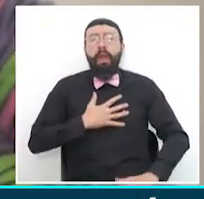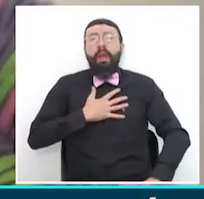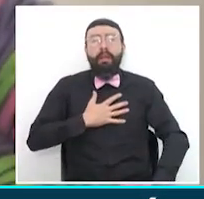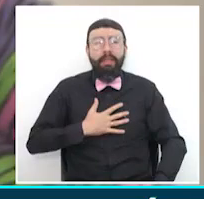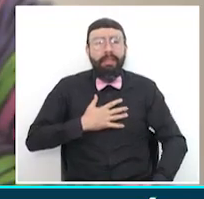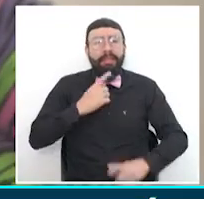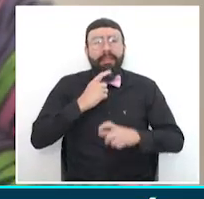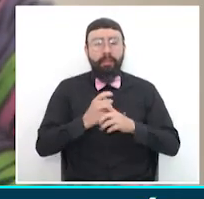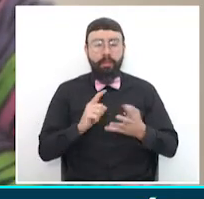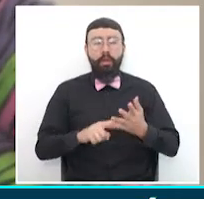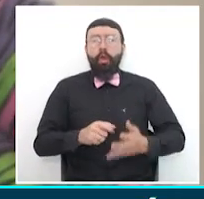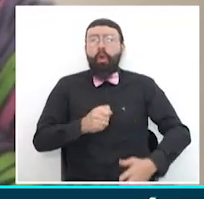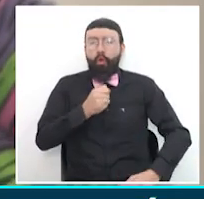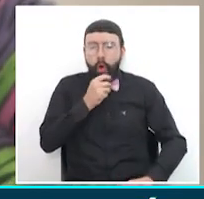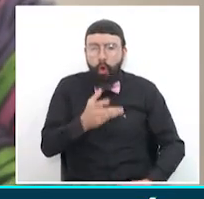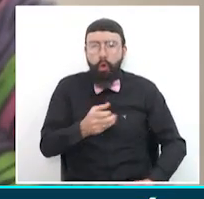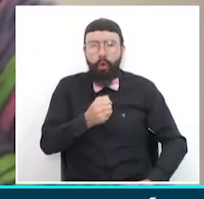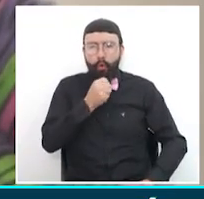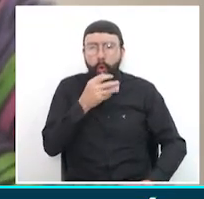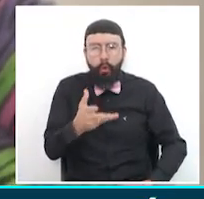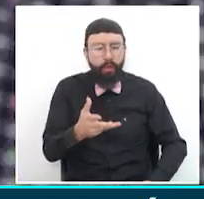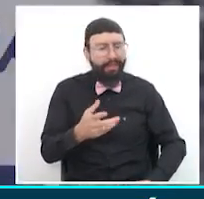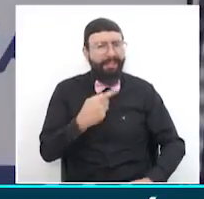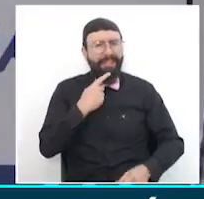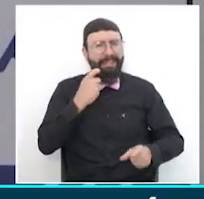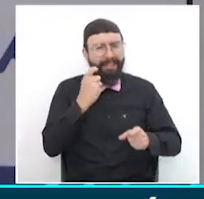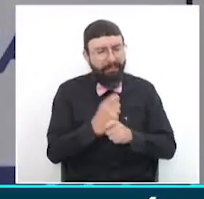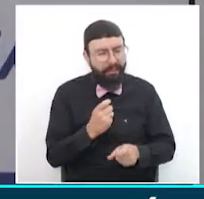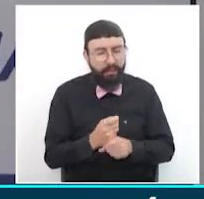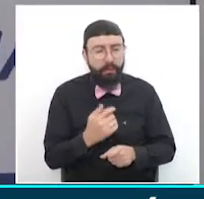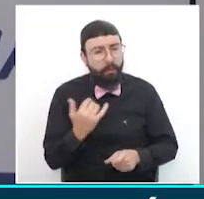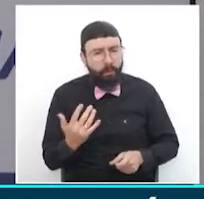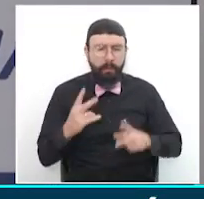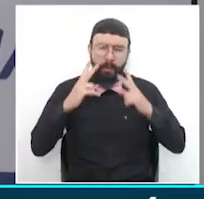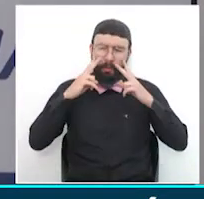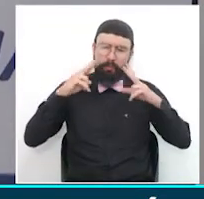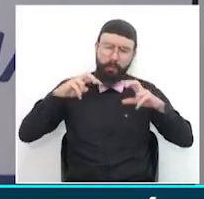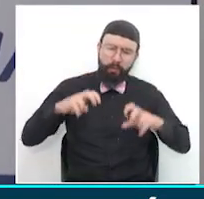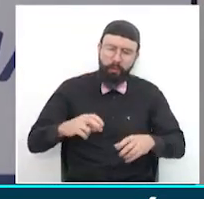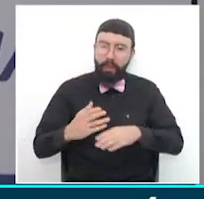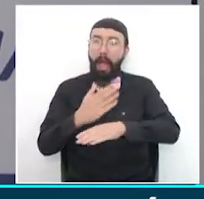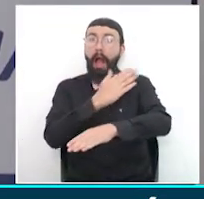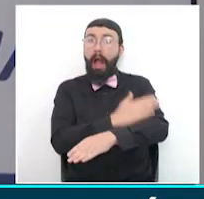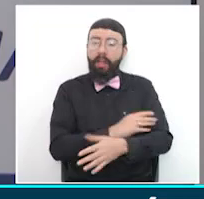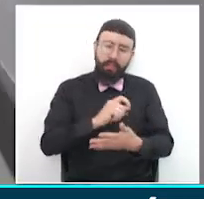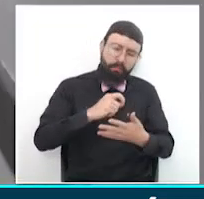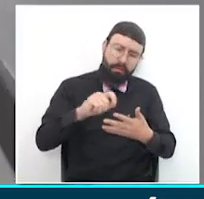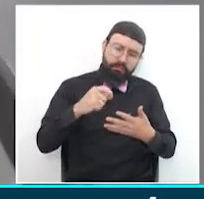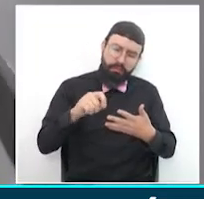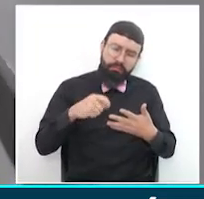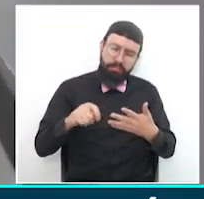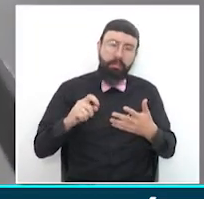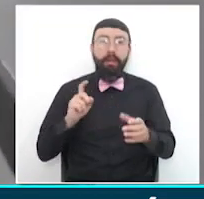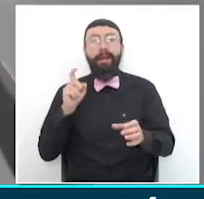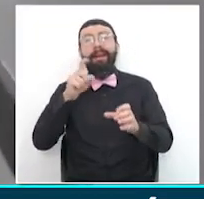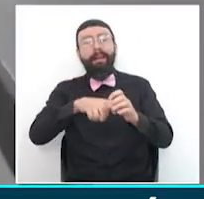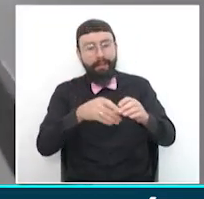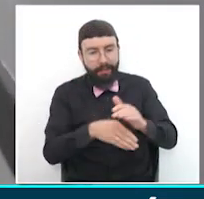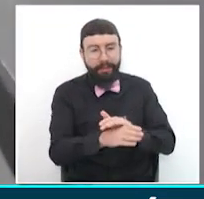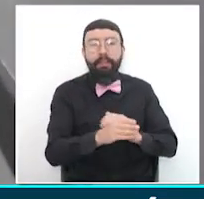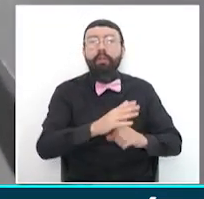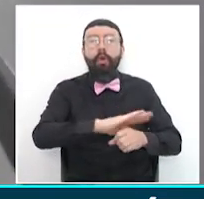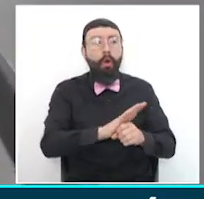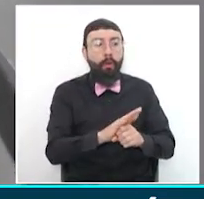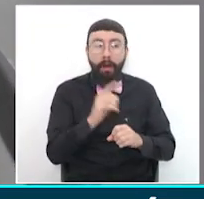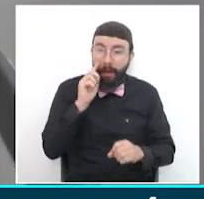tos seca ponen en alerta al personal de la salud antes de que se fije el ingreso del paciente al área COVID, la misma que en